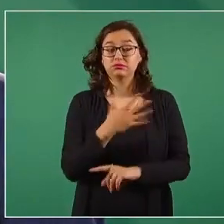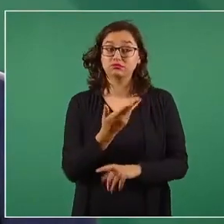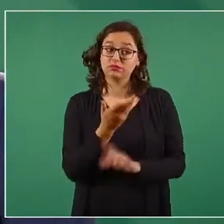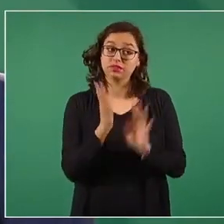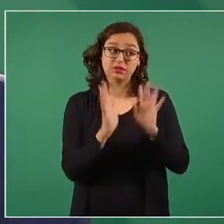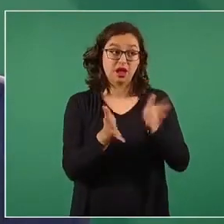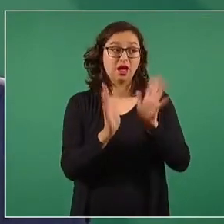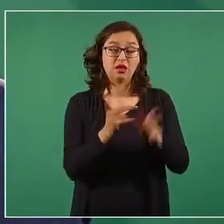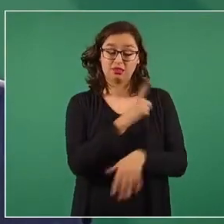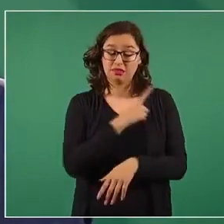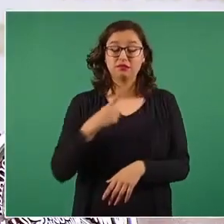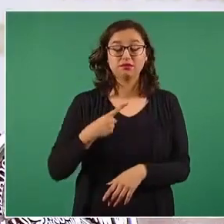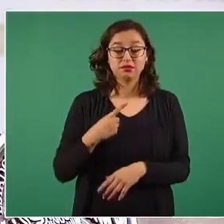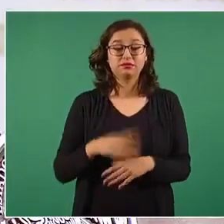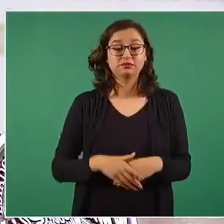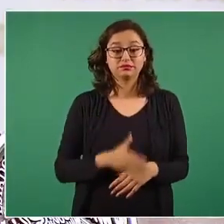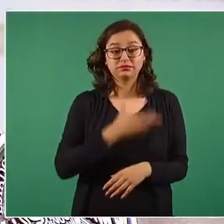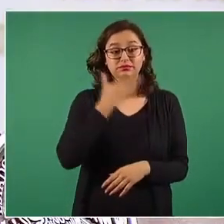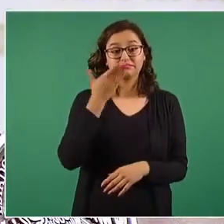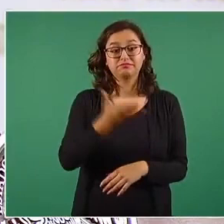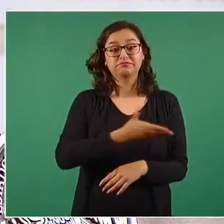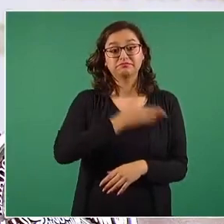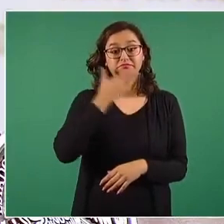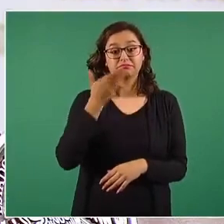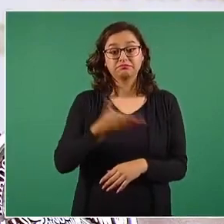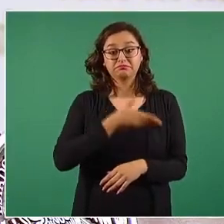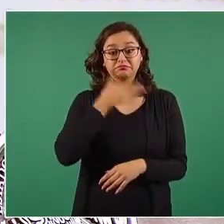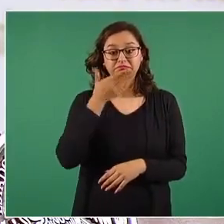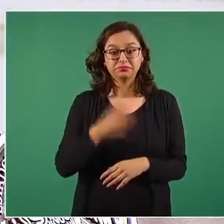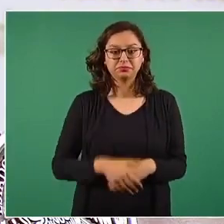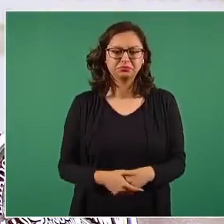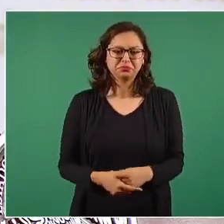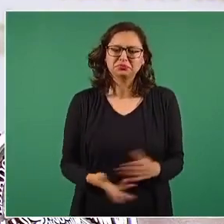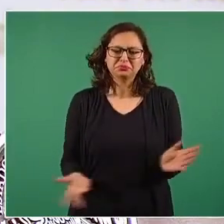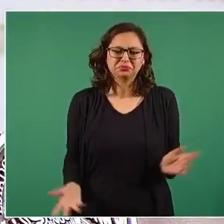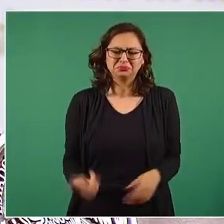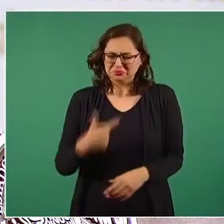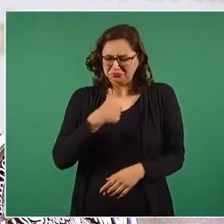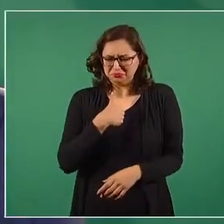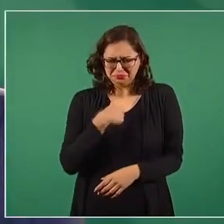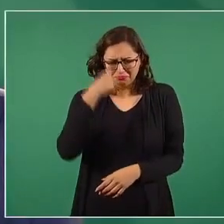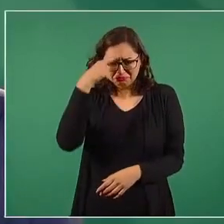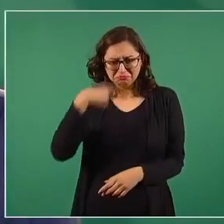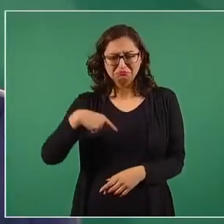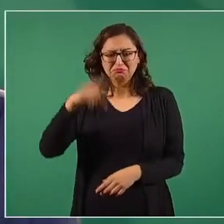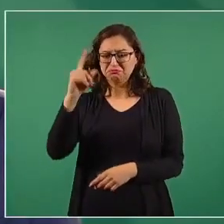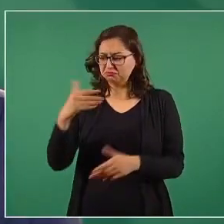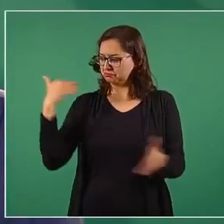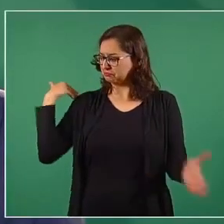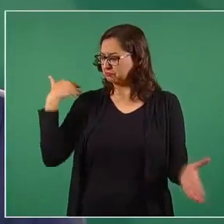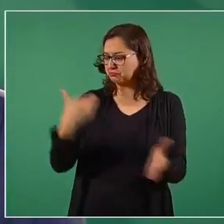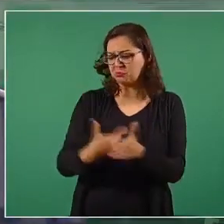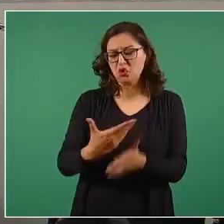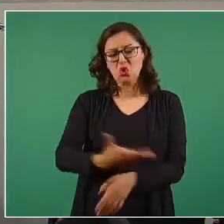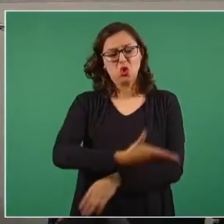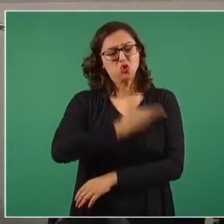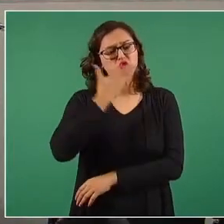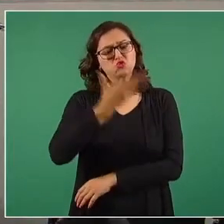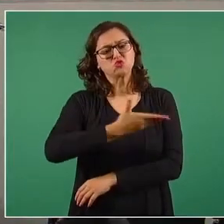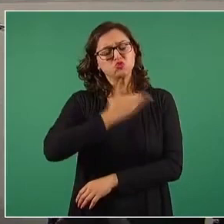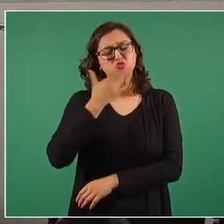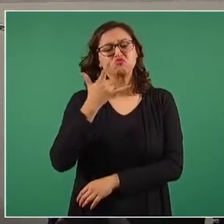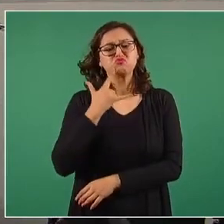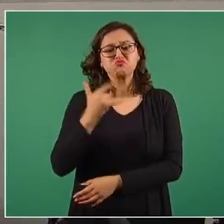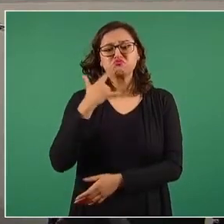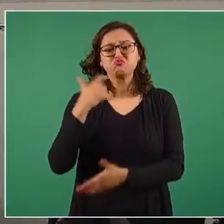porque pues yo estoy acostumbrado a luchar. El periodista de pie también, presidente.